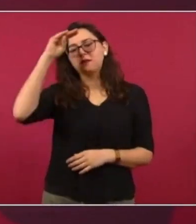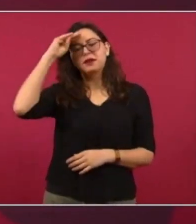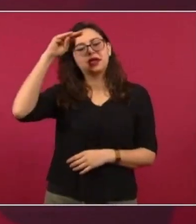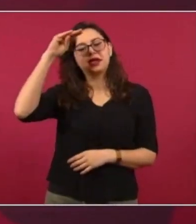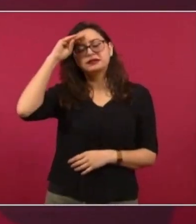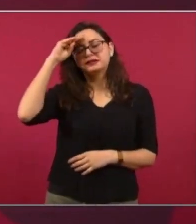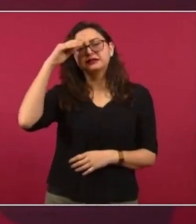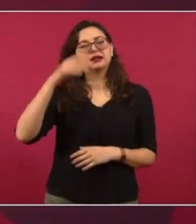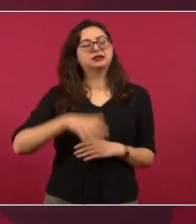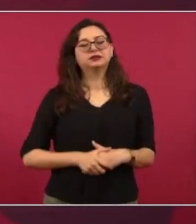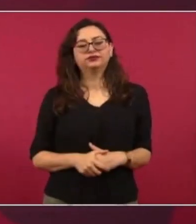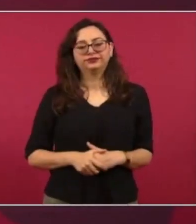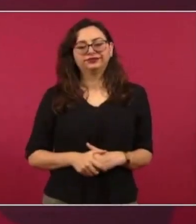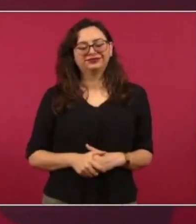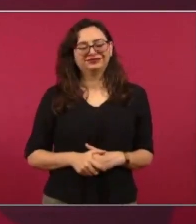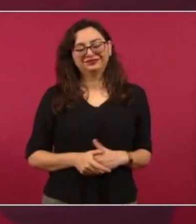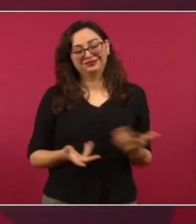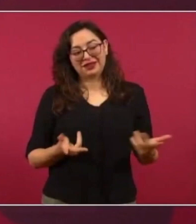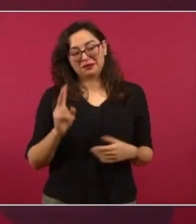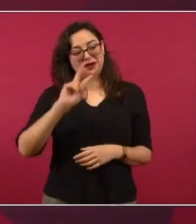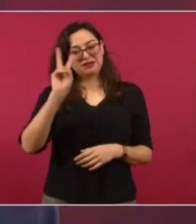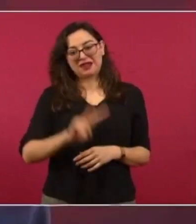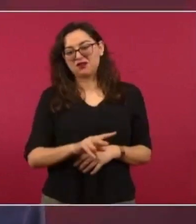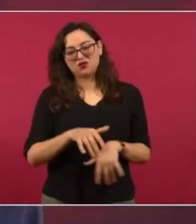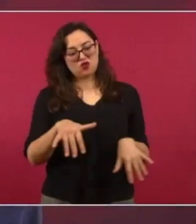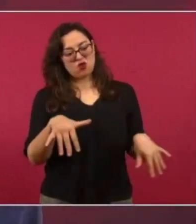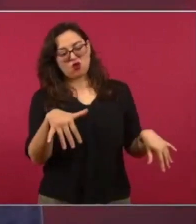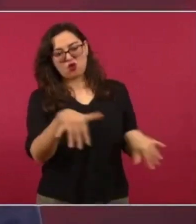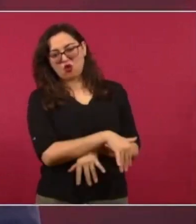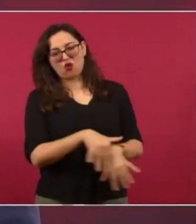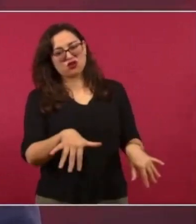además mostrando el cobre,